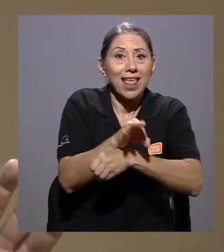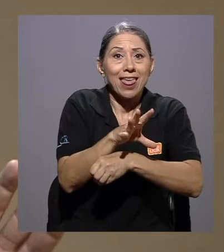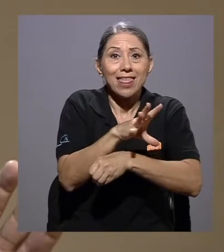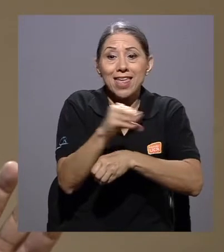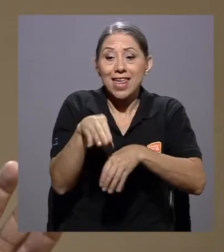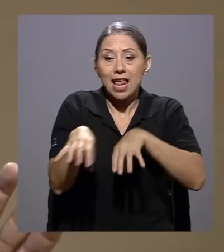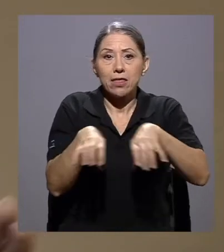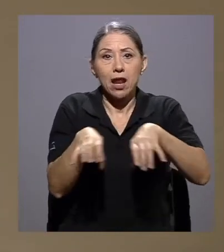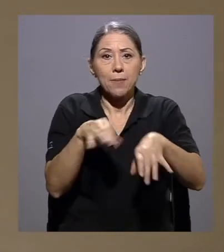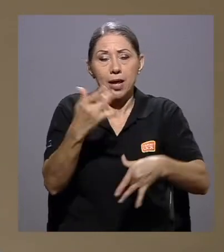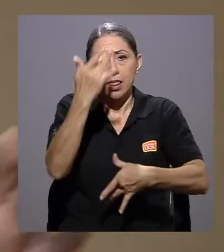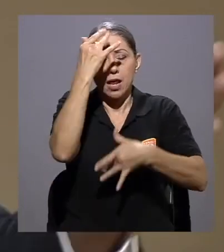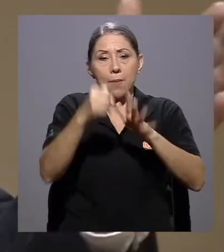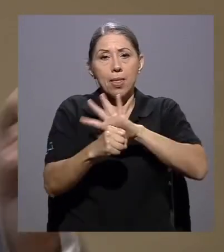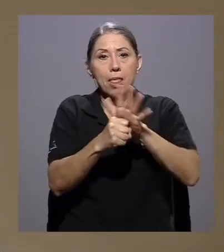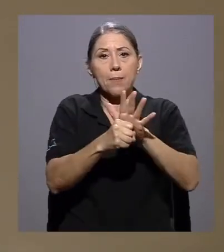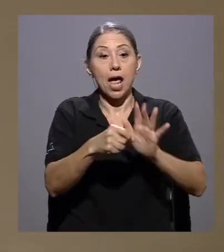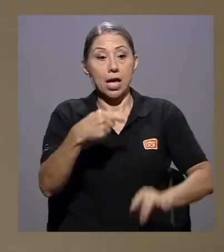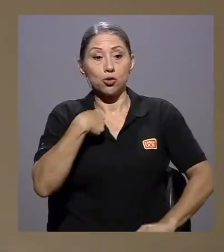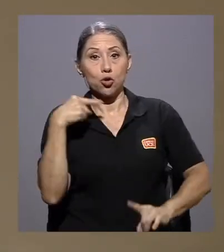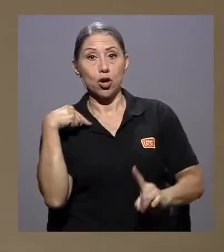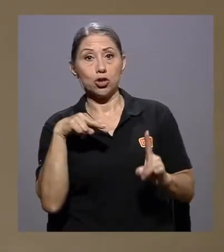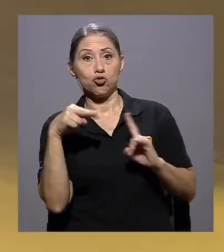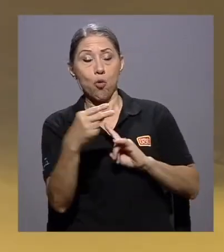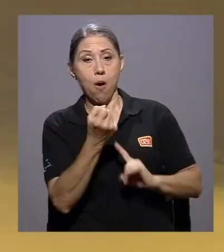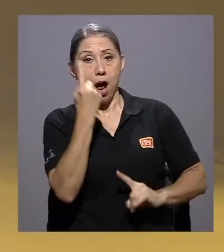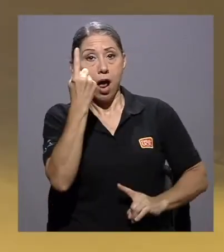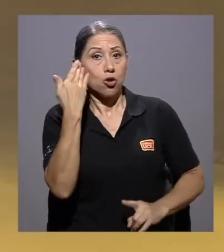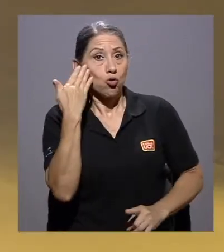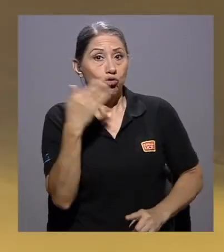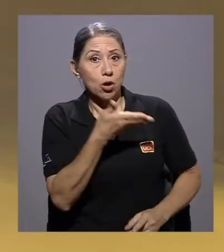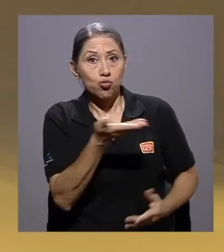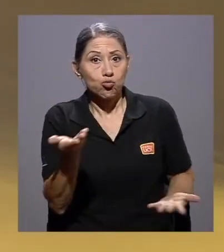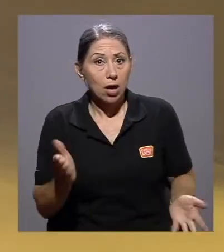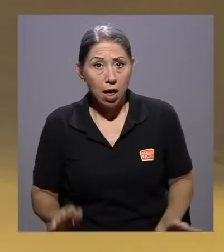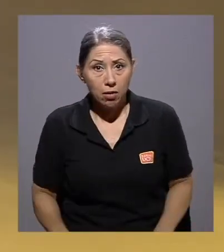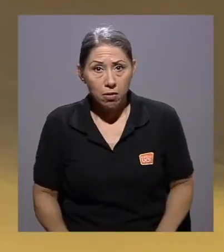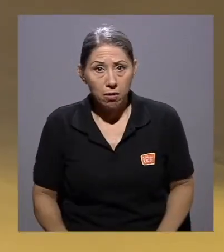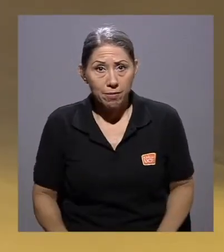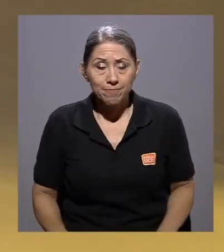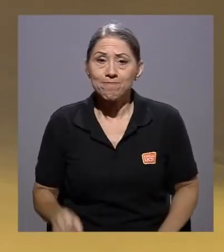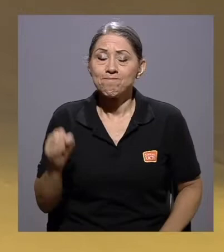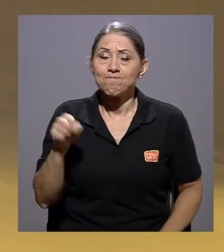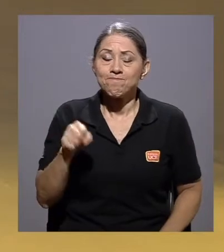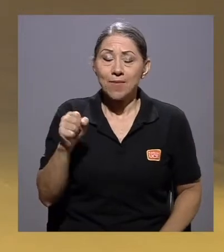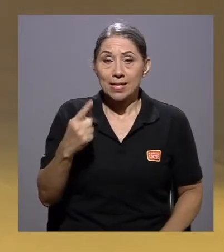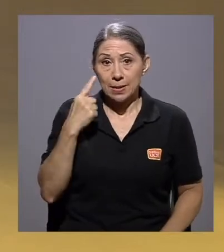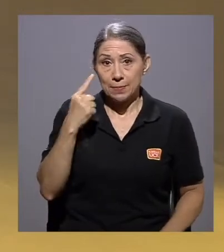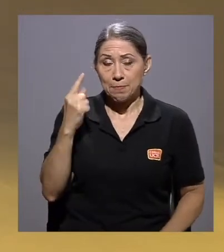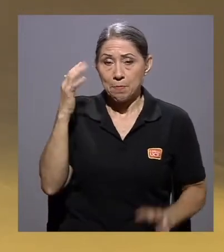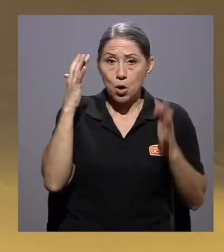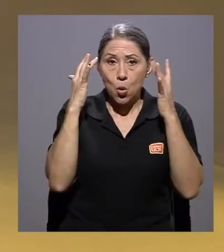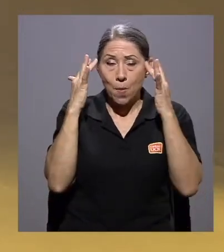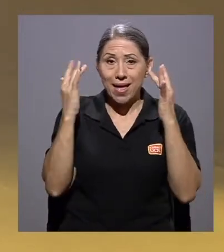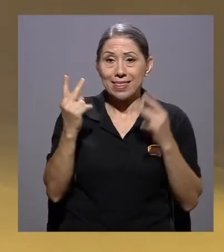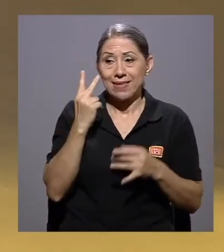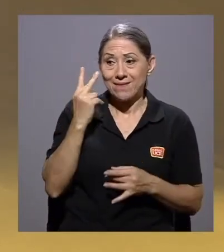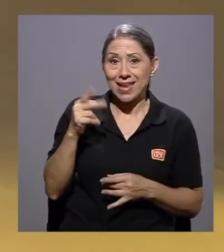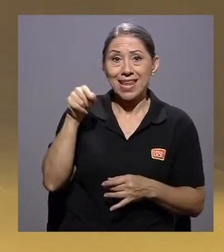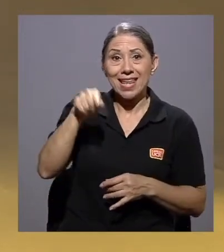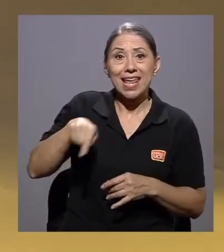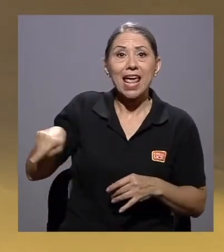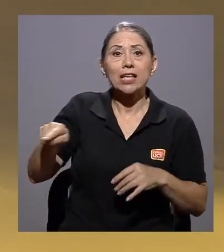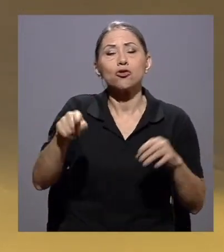que yo hago. No sé usted Sí, cómo claro. lo observa. Es que ahí es preocupante ver, diga, estos vínculos o estos discursos de